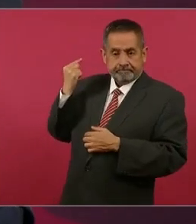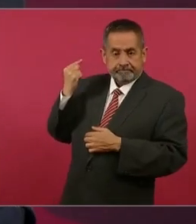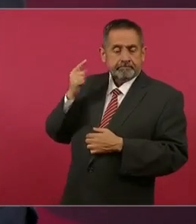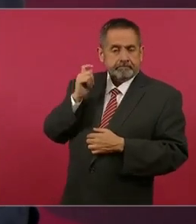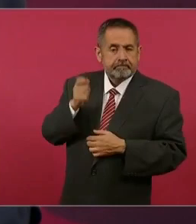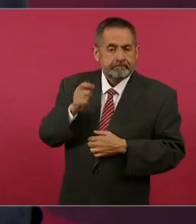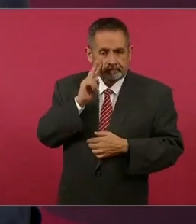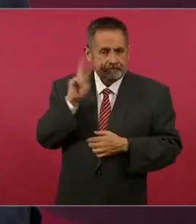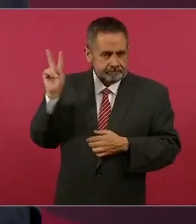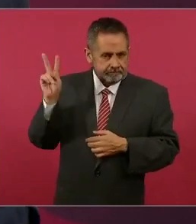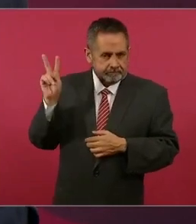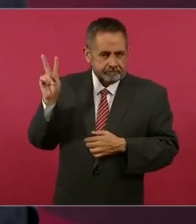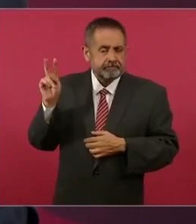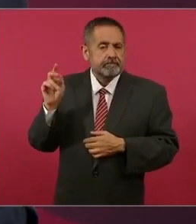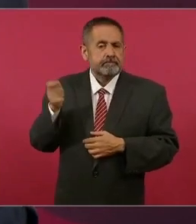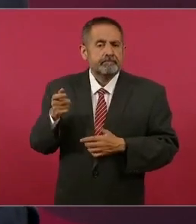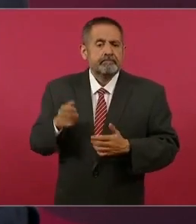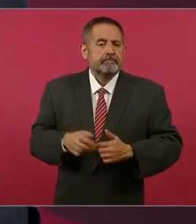casi todo